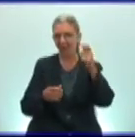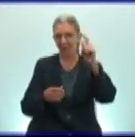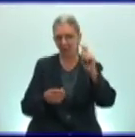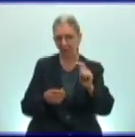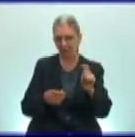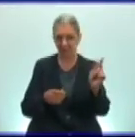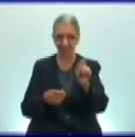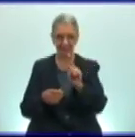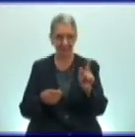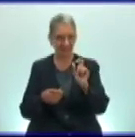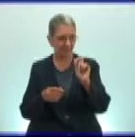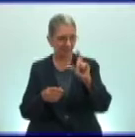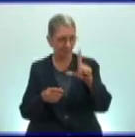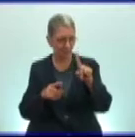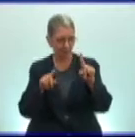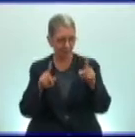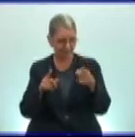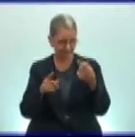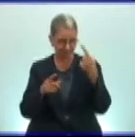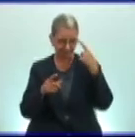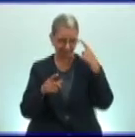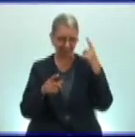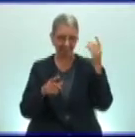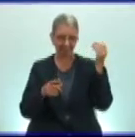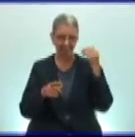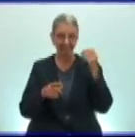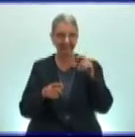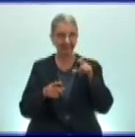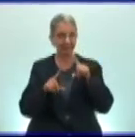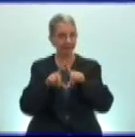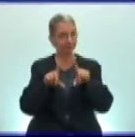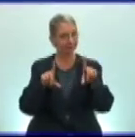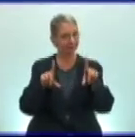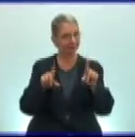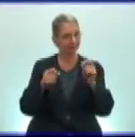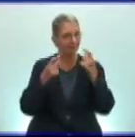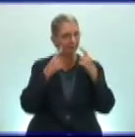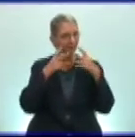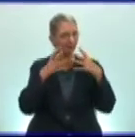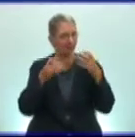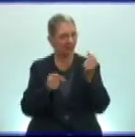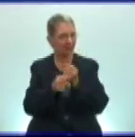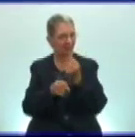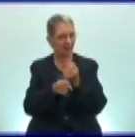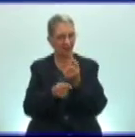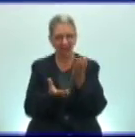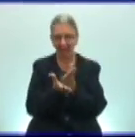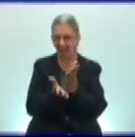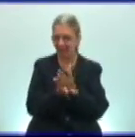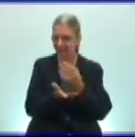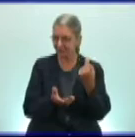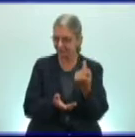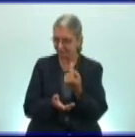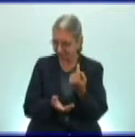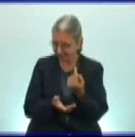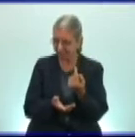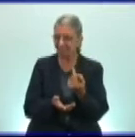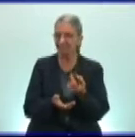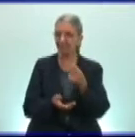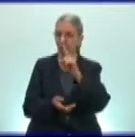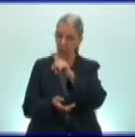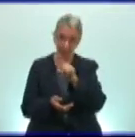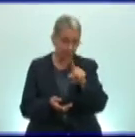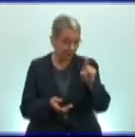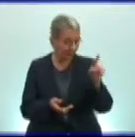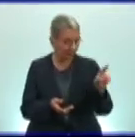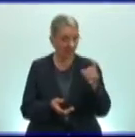atómico. Esto es un concepto importante que vamos a trabajar en nuestras clases y que ustedes tienen